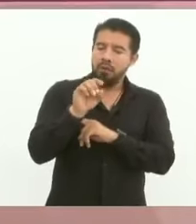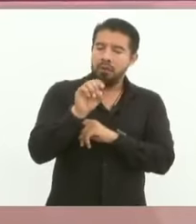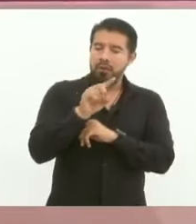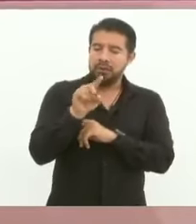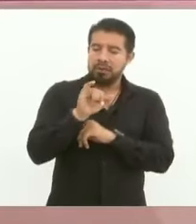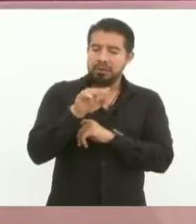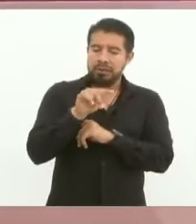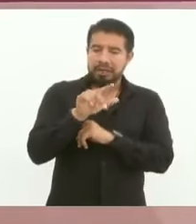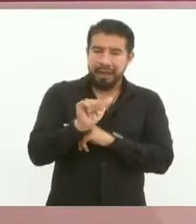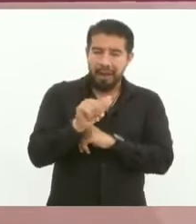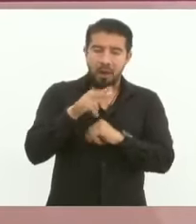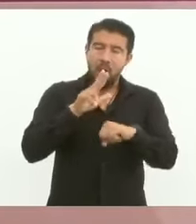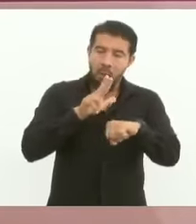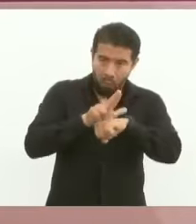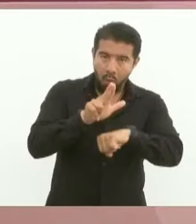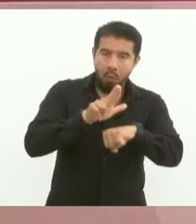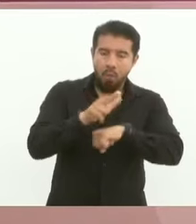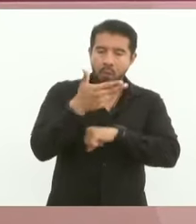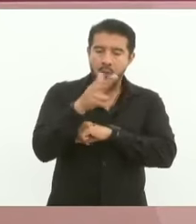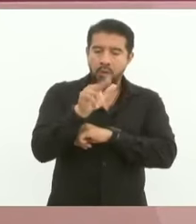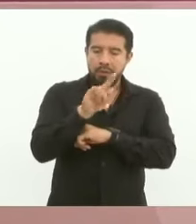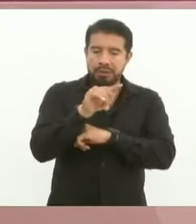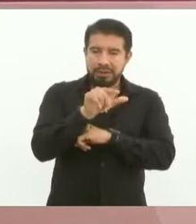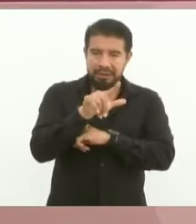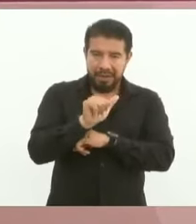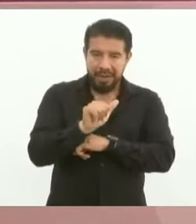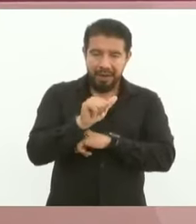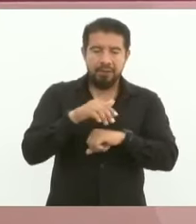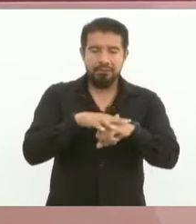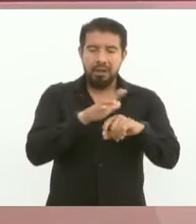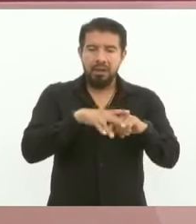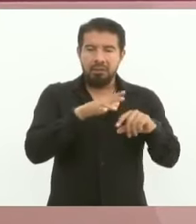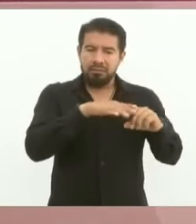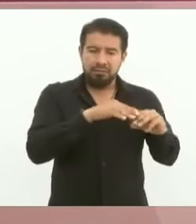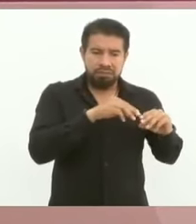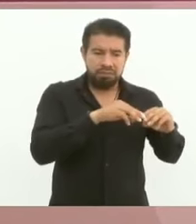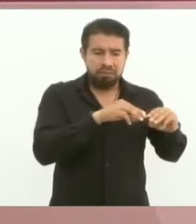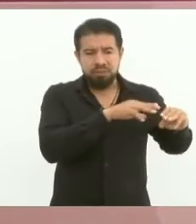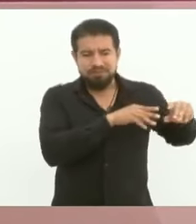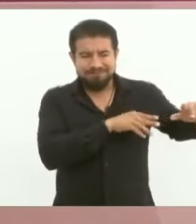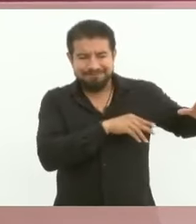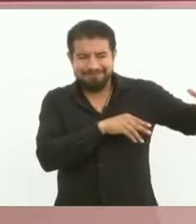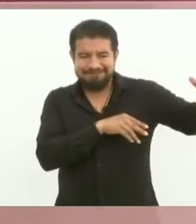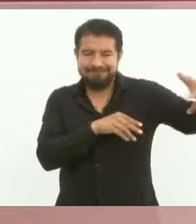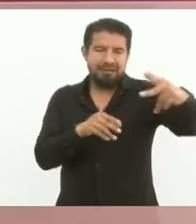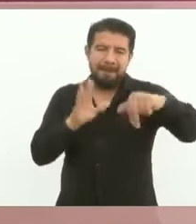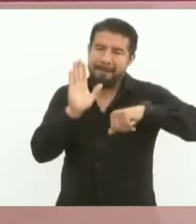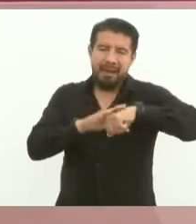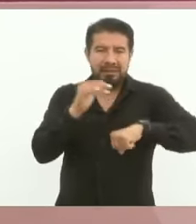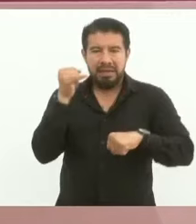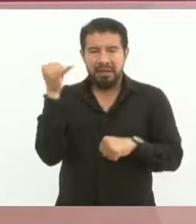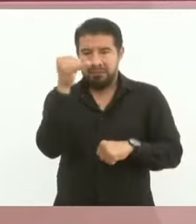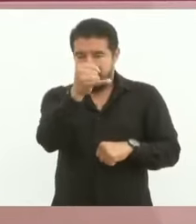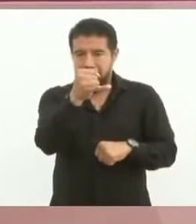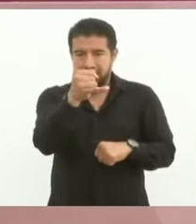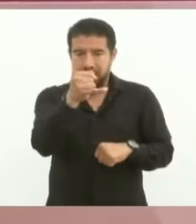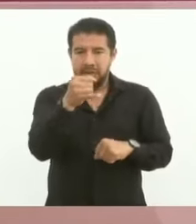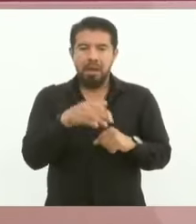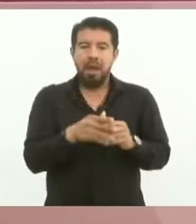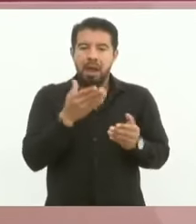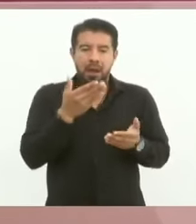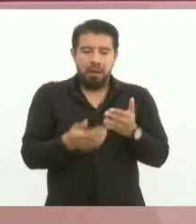por Huistla, por la costa, es todavía más lejos. Y este camino